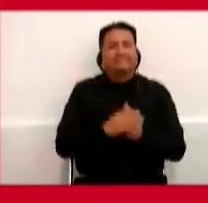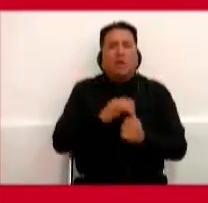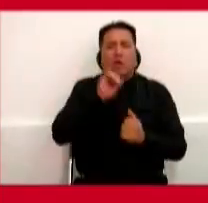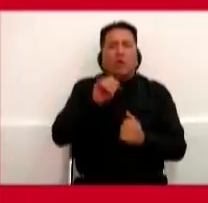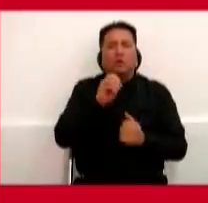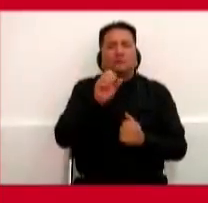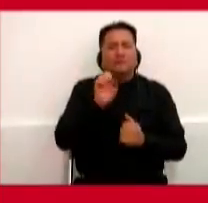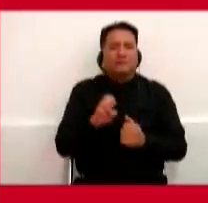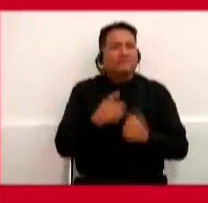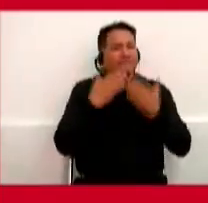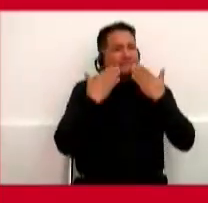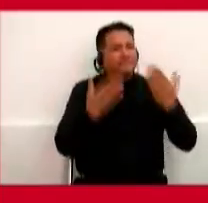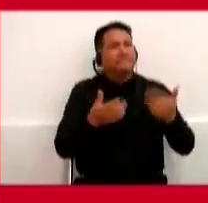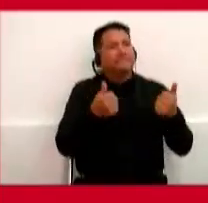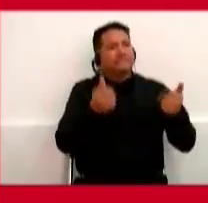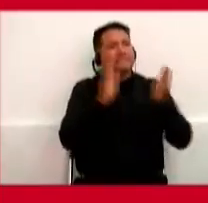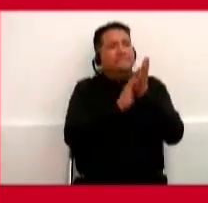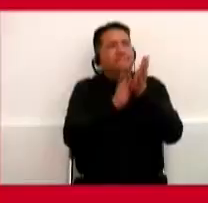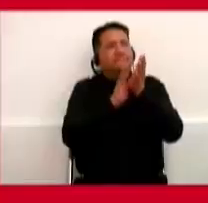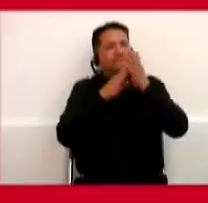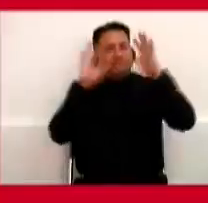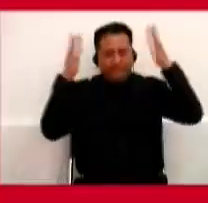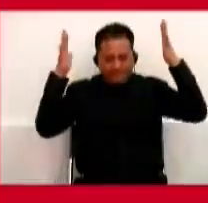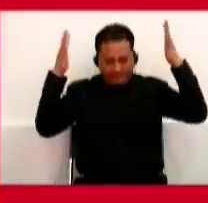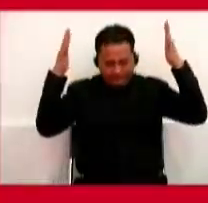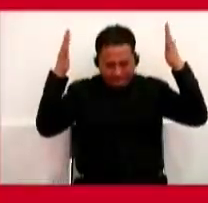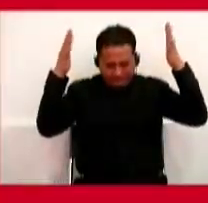Un aplauso, por favor. Gracias.